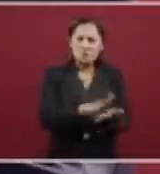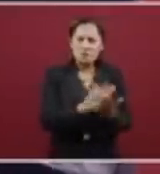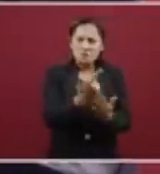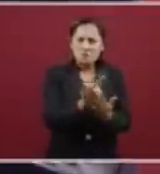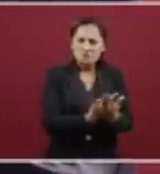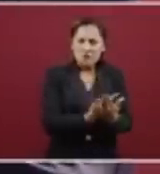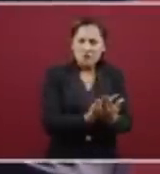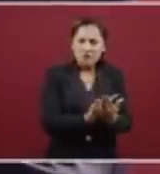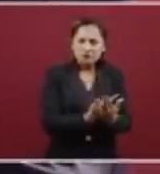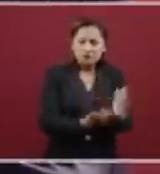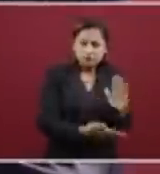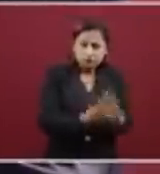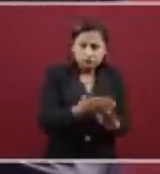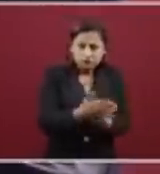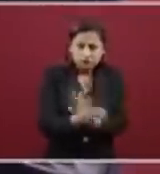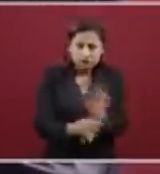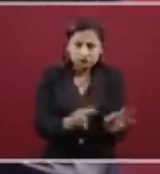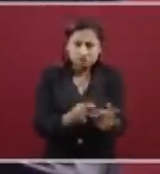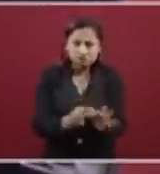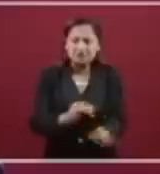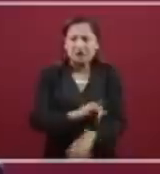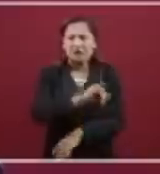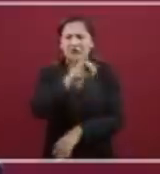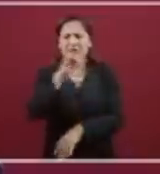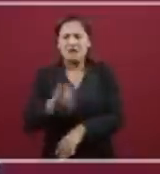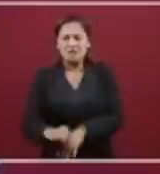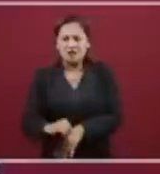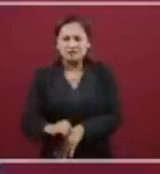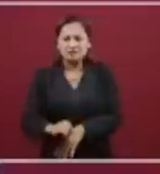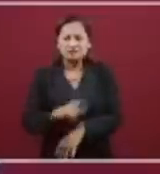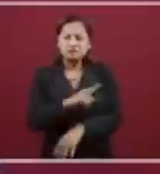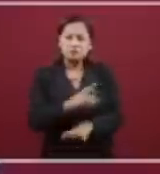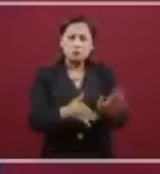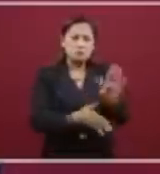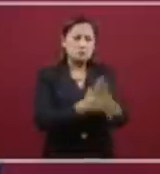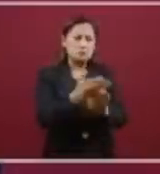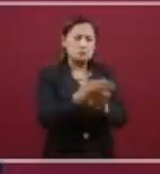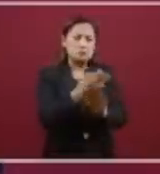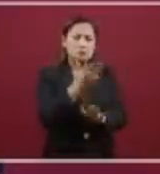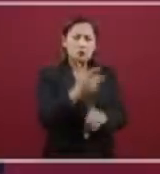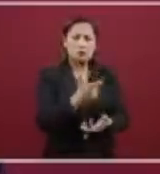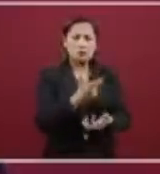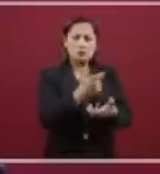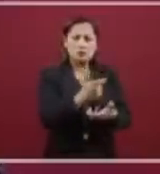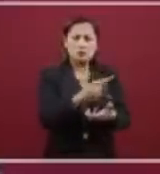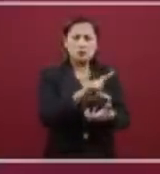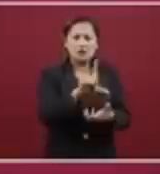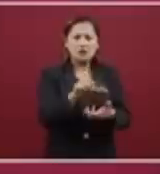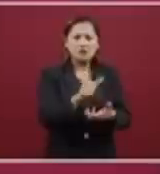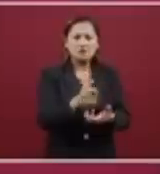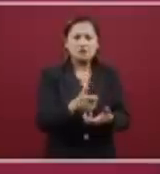siempre salía al doble al triple pero aún así